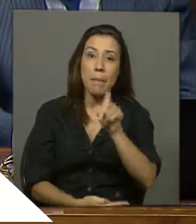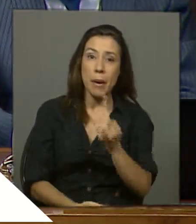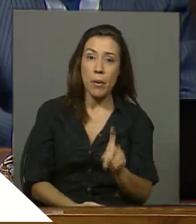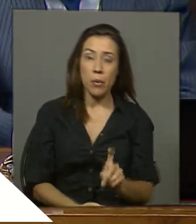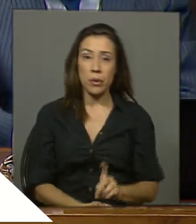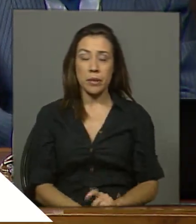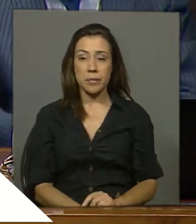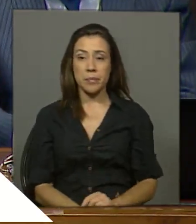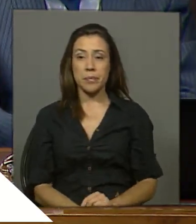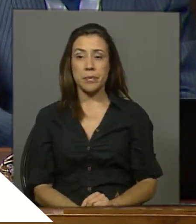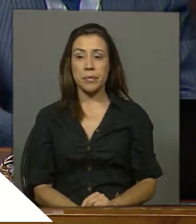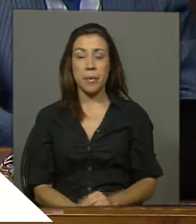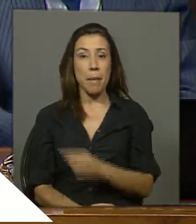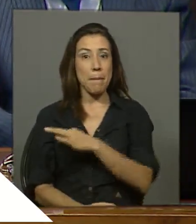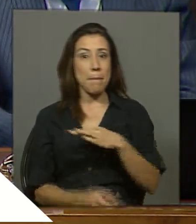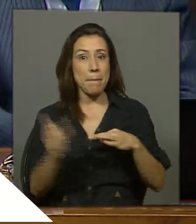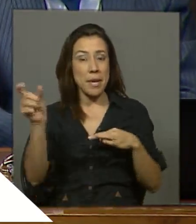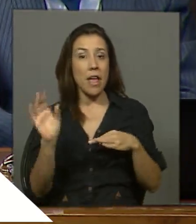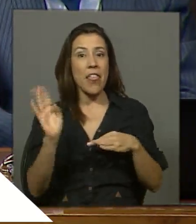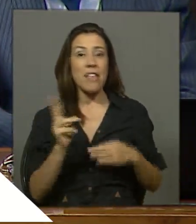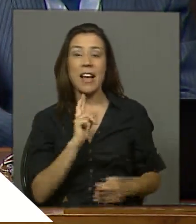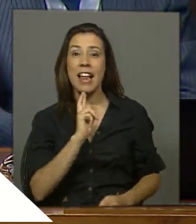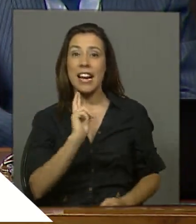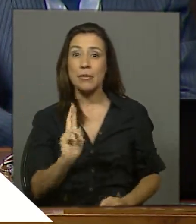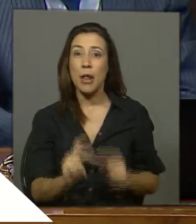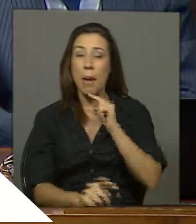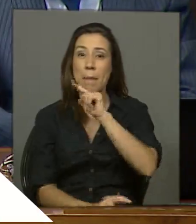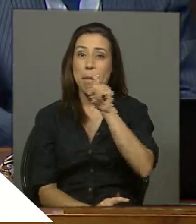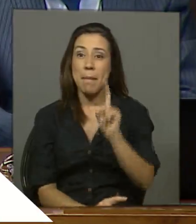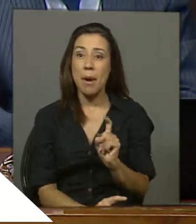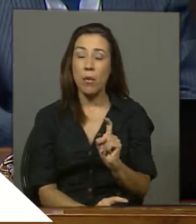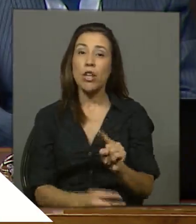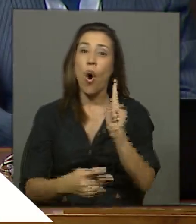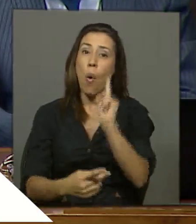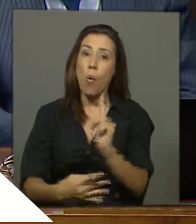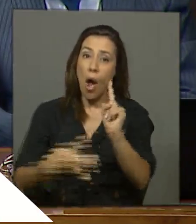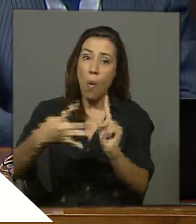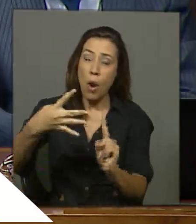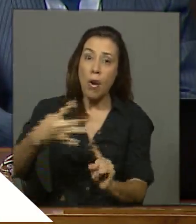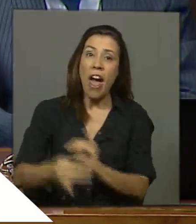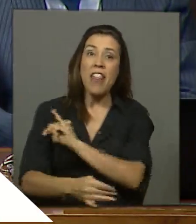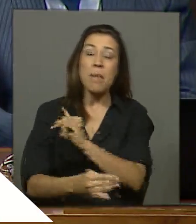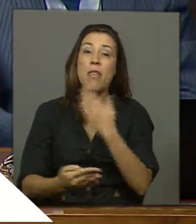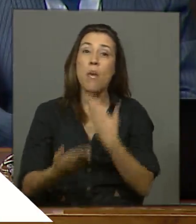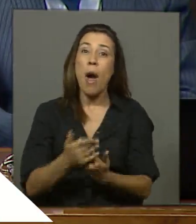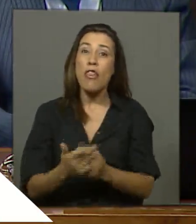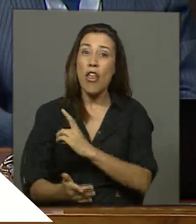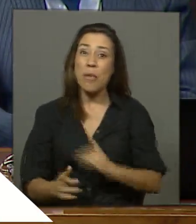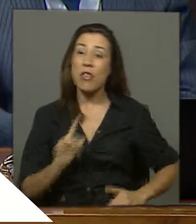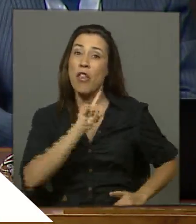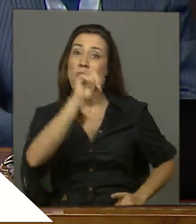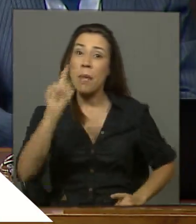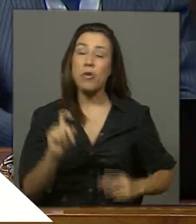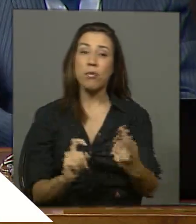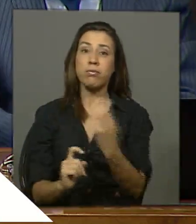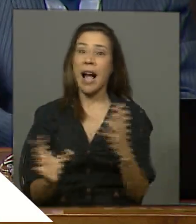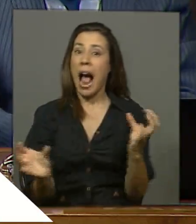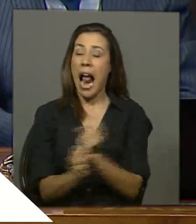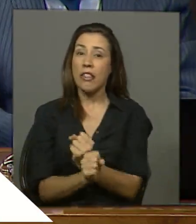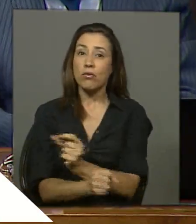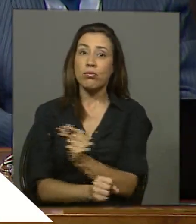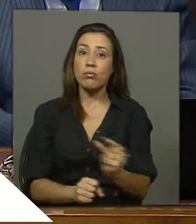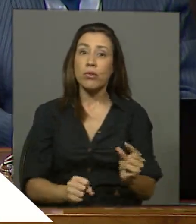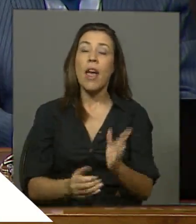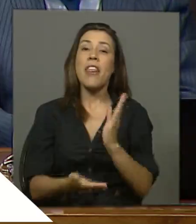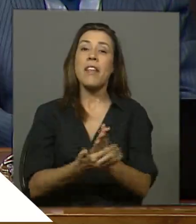ellas el ministro deberá responder las preguntas una a una inmediatamente después de formulad en forma sucesiva y durante un